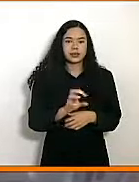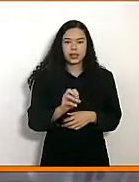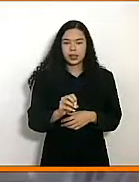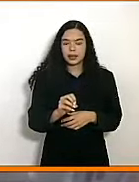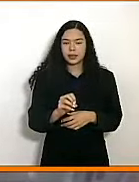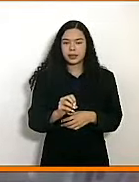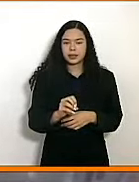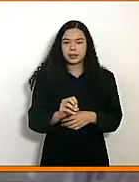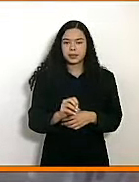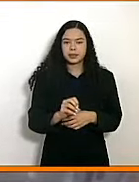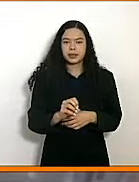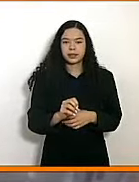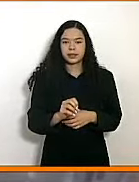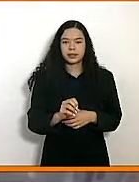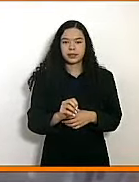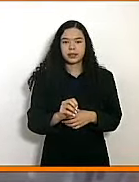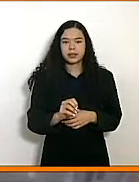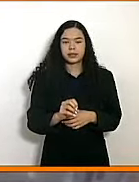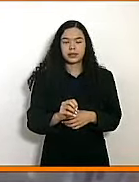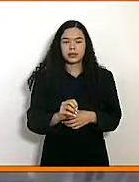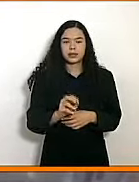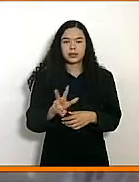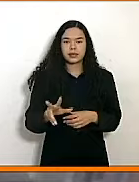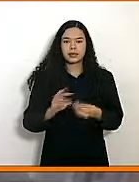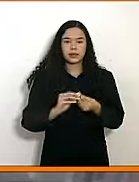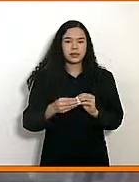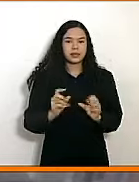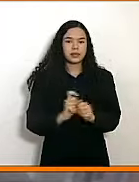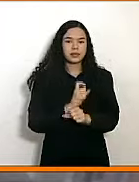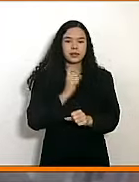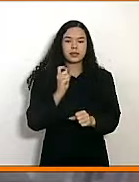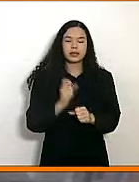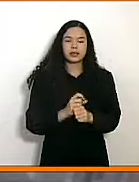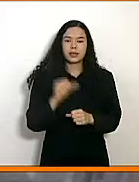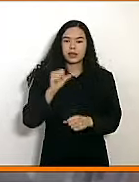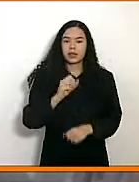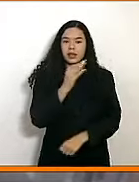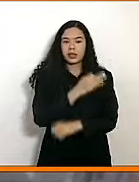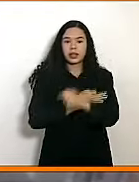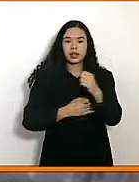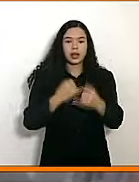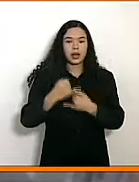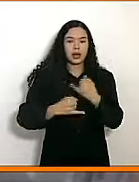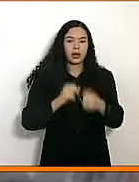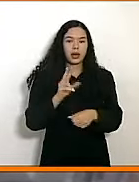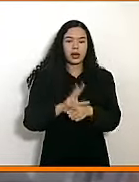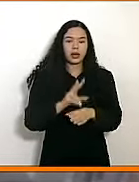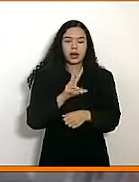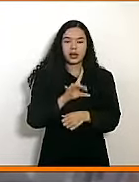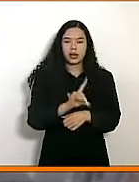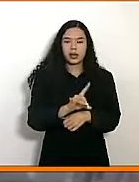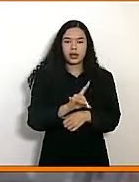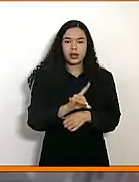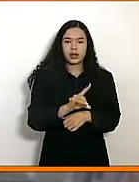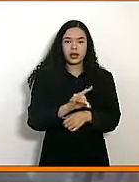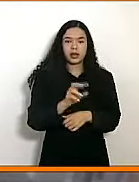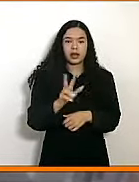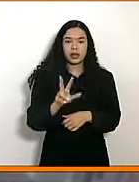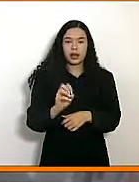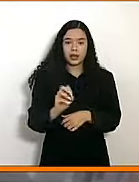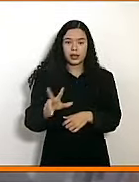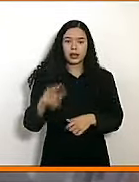0, tercer y decisivo número ganador es el 3. Número seleccionado para esta tarde en Juga 3 es el